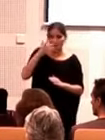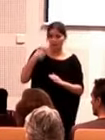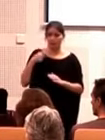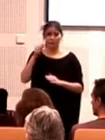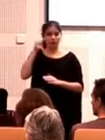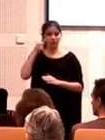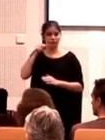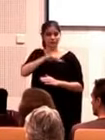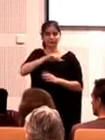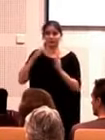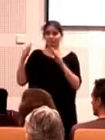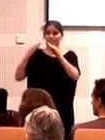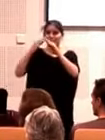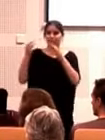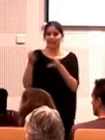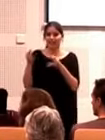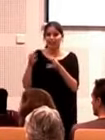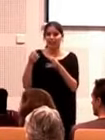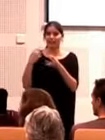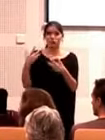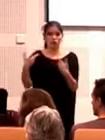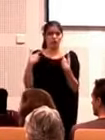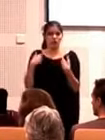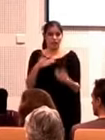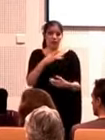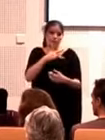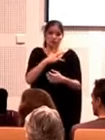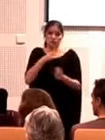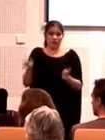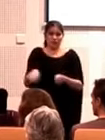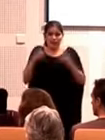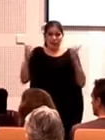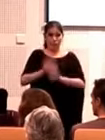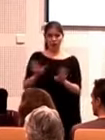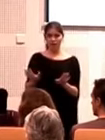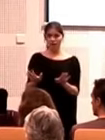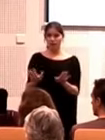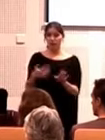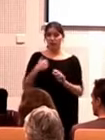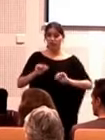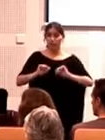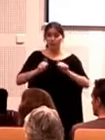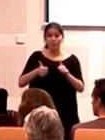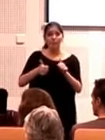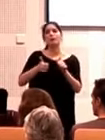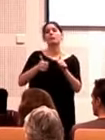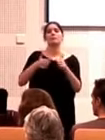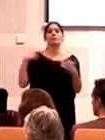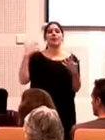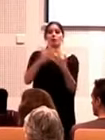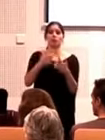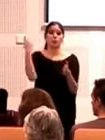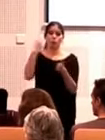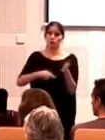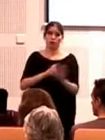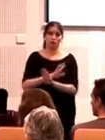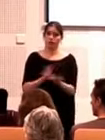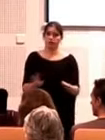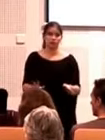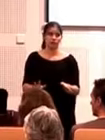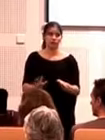lo que es tener una relación, sufrir por amor, lo que sea. Entonces empezó una lucha muy dura. Porque claro